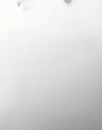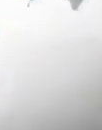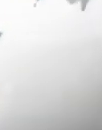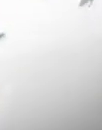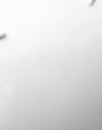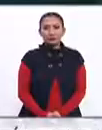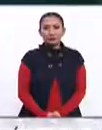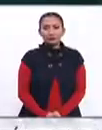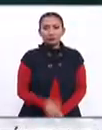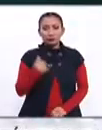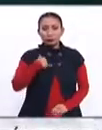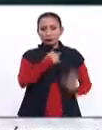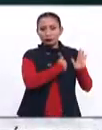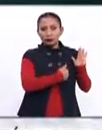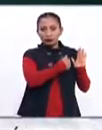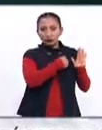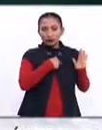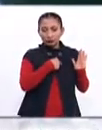2025. Juro